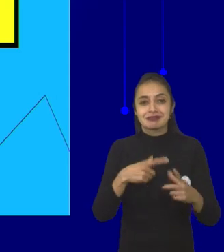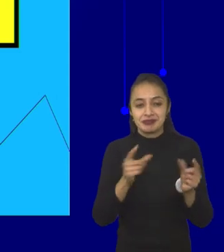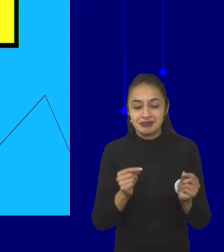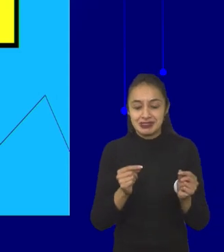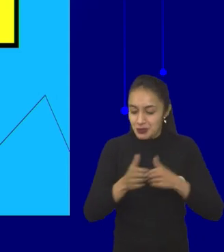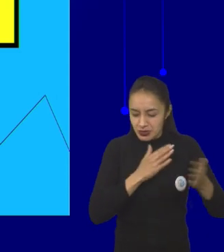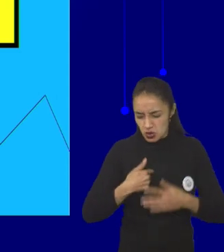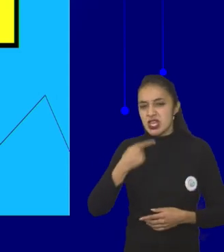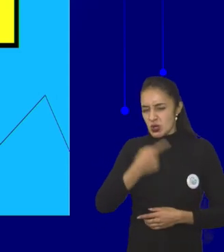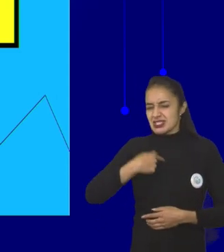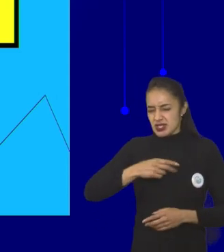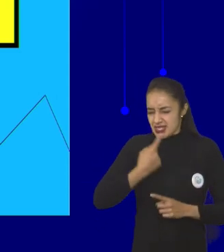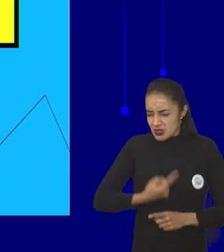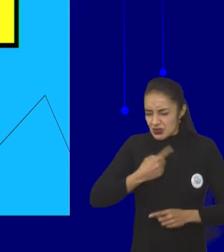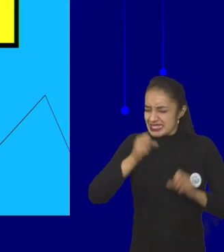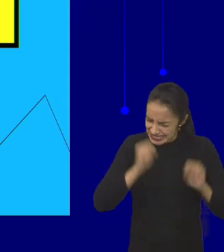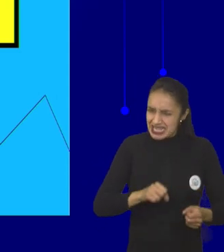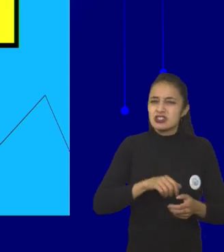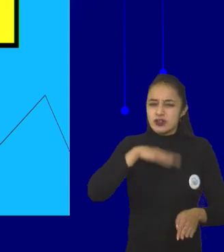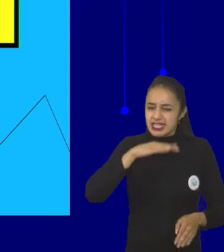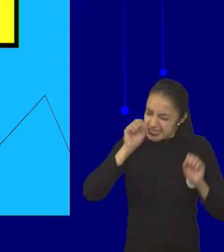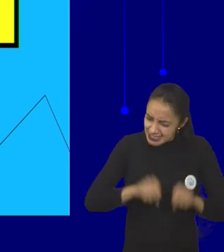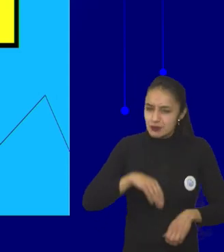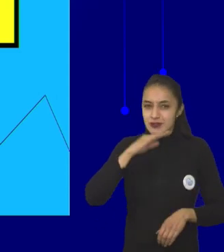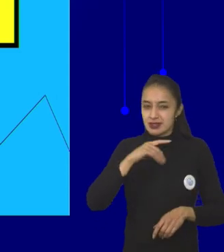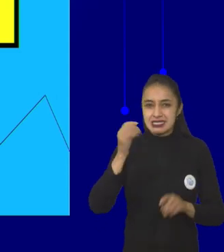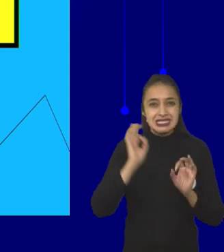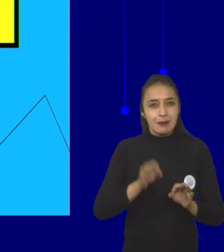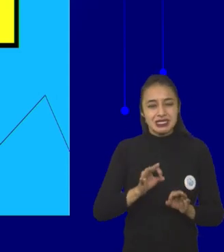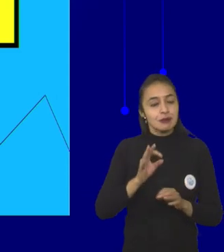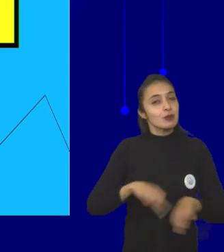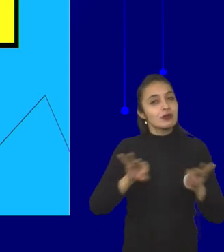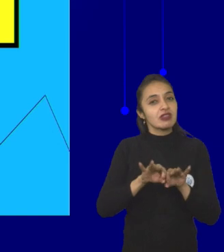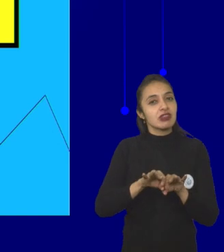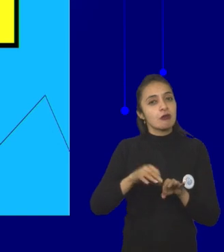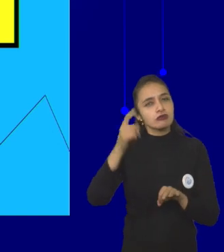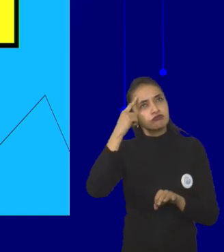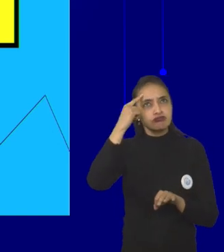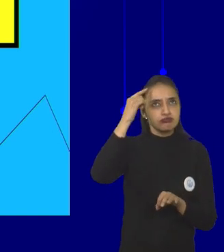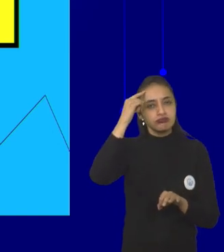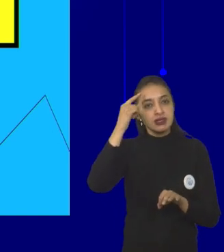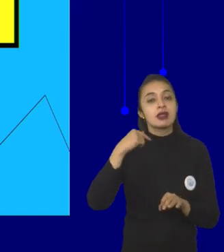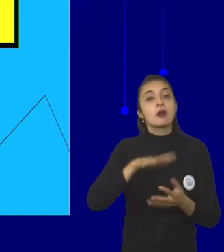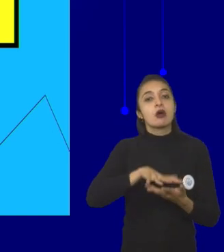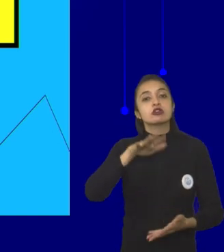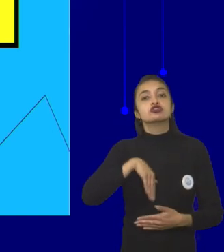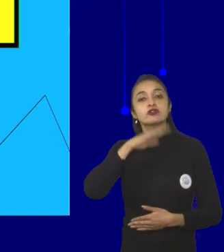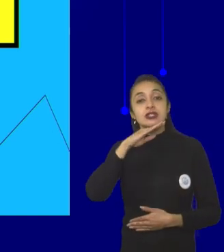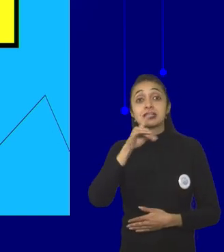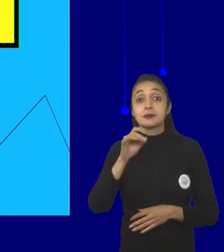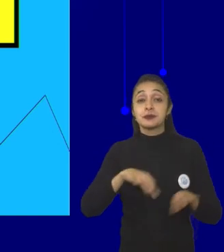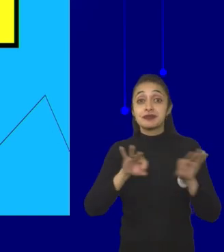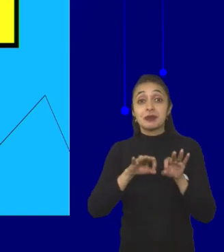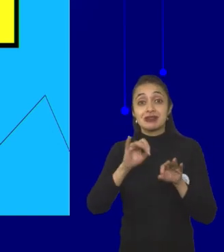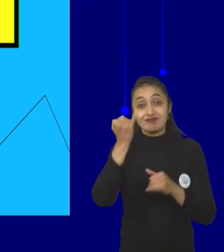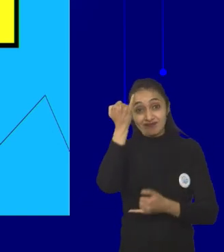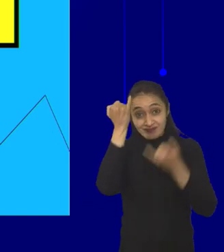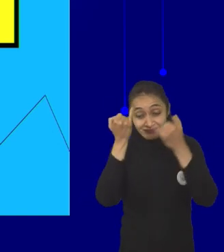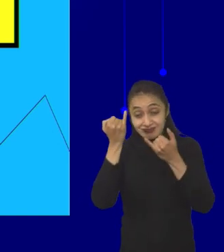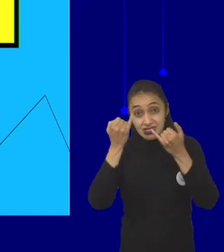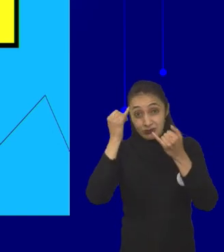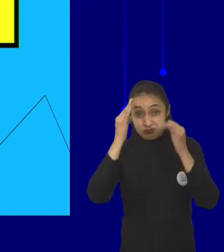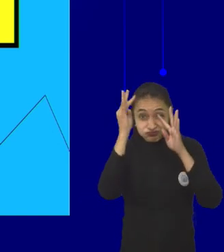van a alcanzar y alcanzan. Todo el tiempo pensando en abundancia. Y la creatividad se motiva con disciplina, o sea, hay